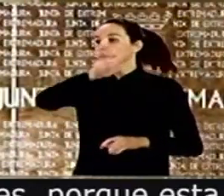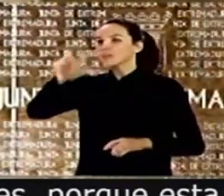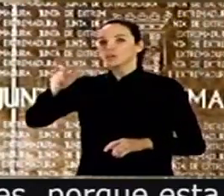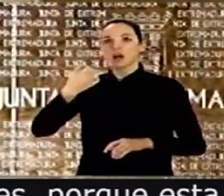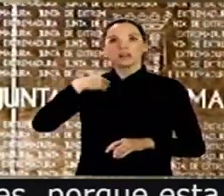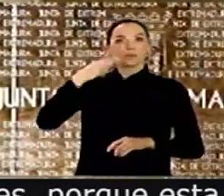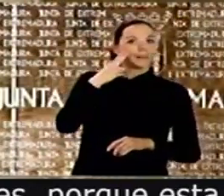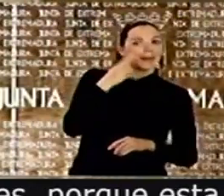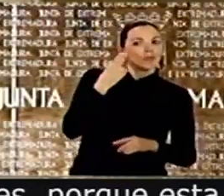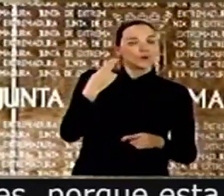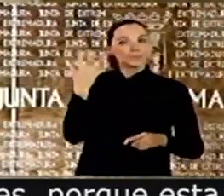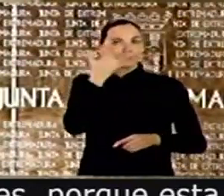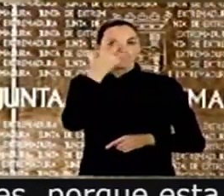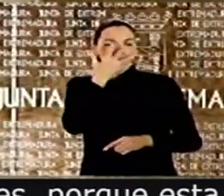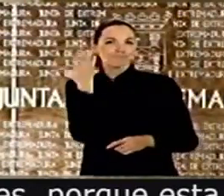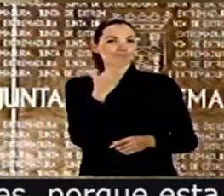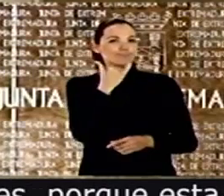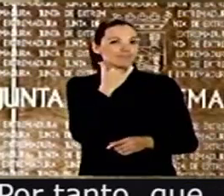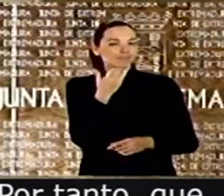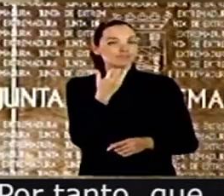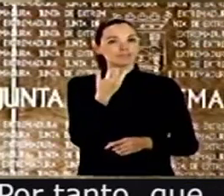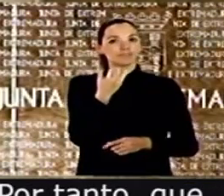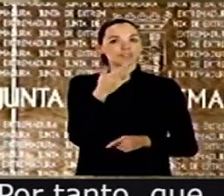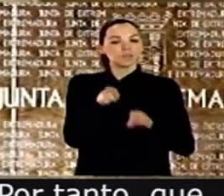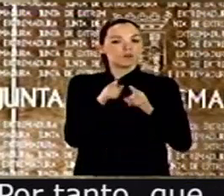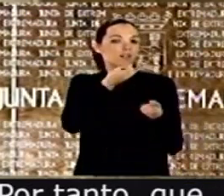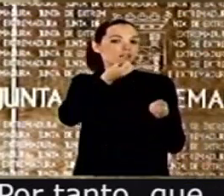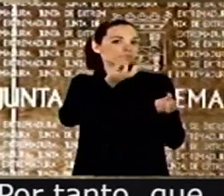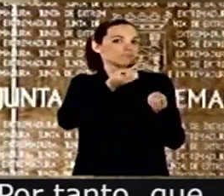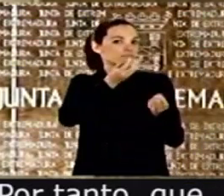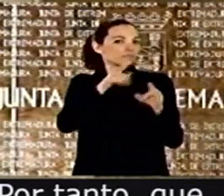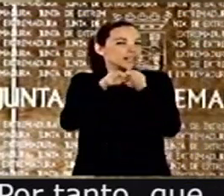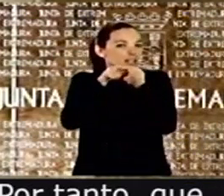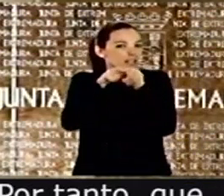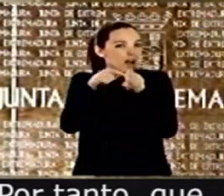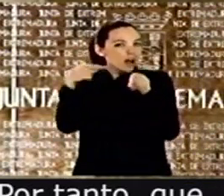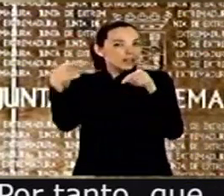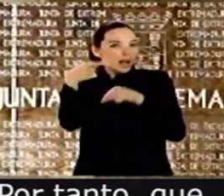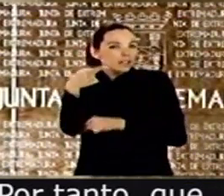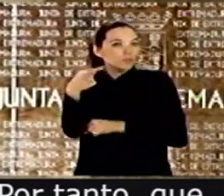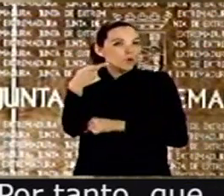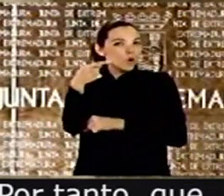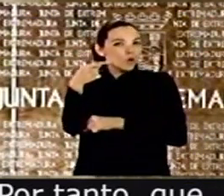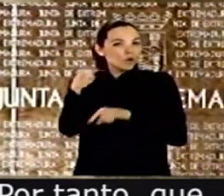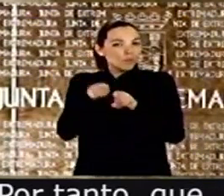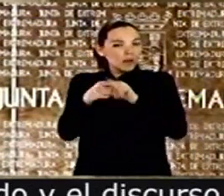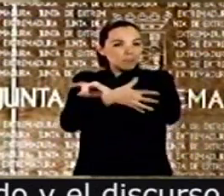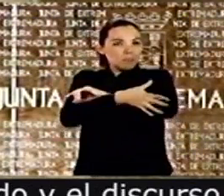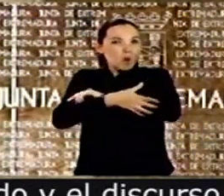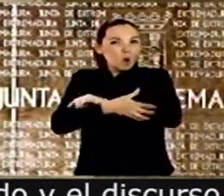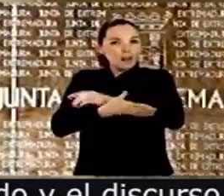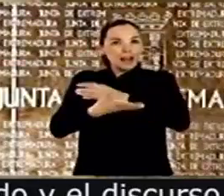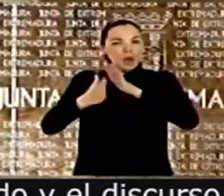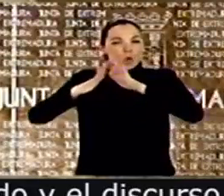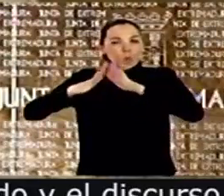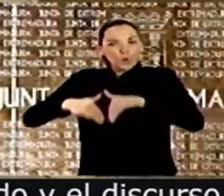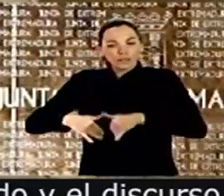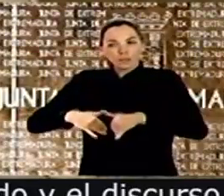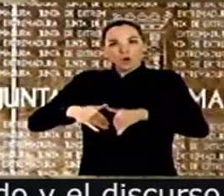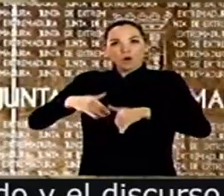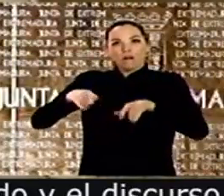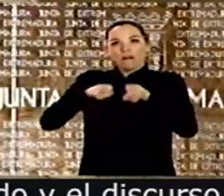miedo ni verbalice el discurso del miedo y el discurso de lo pobre y de los últimos y de aquí